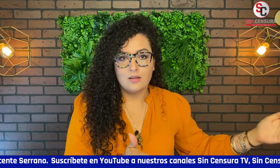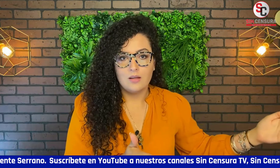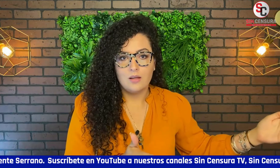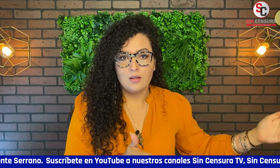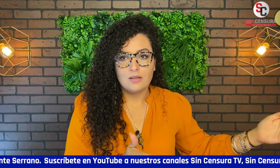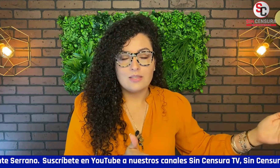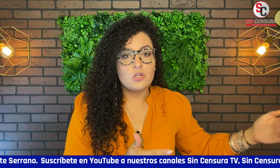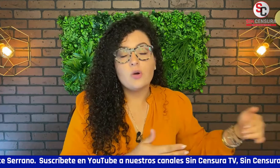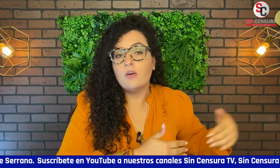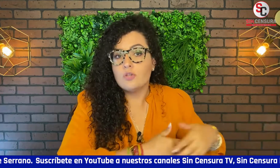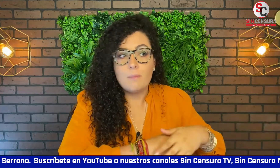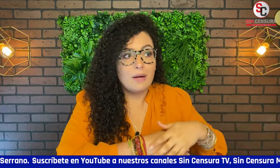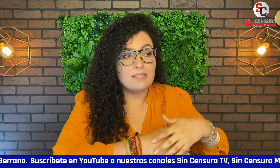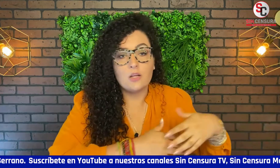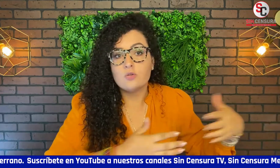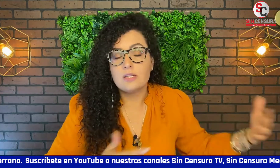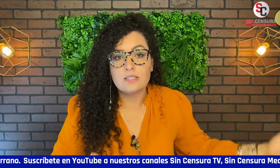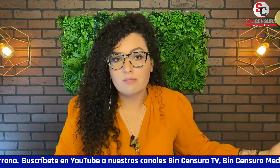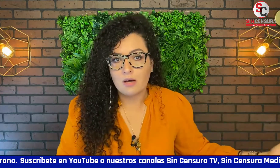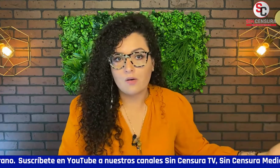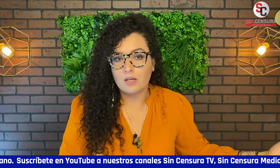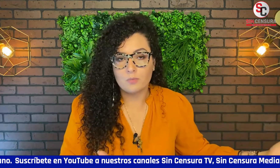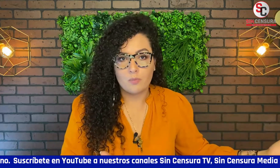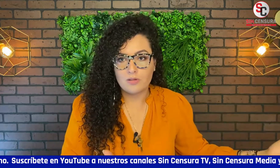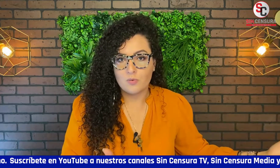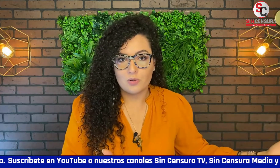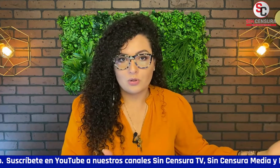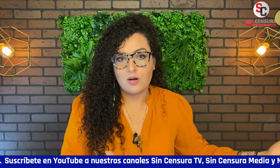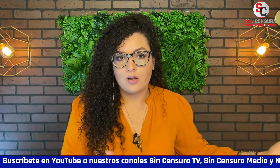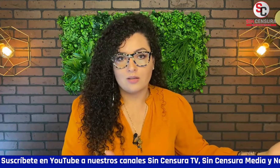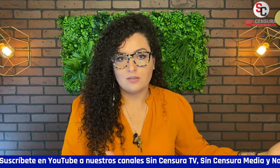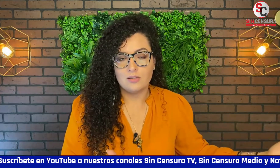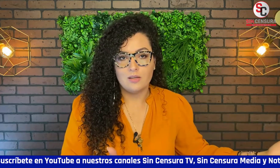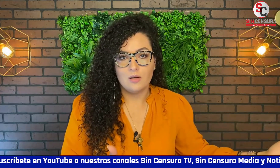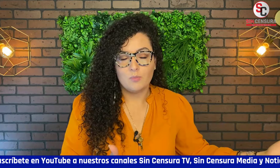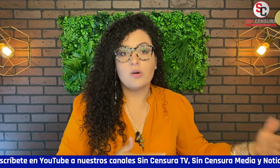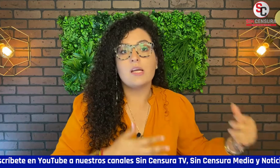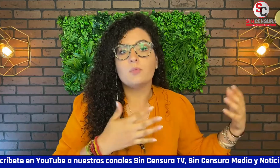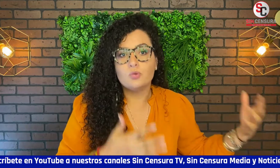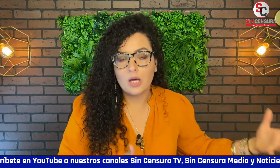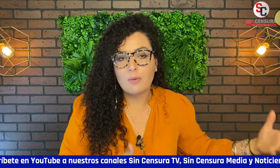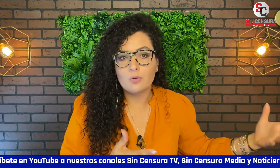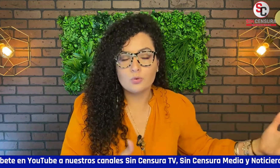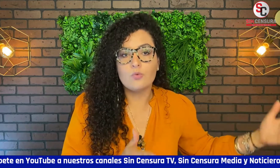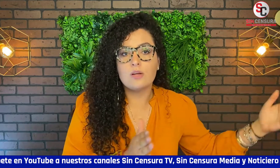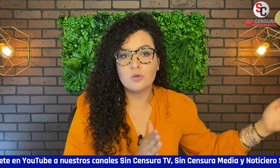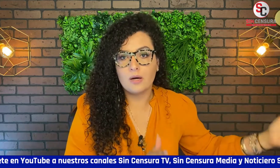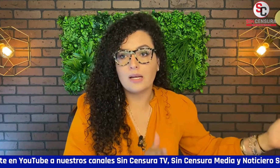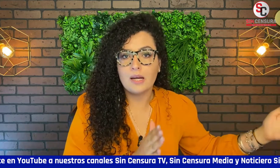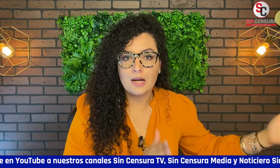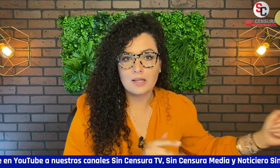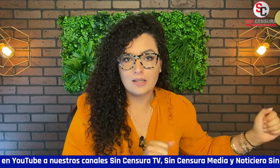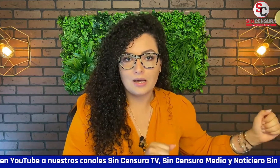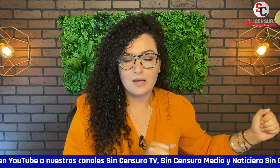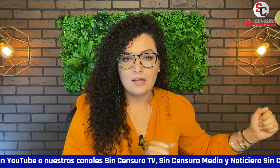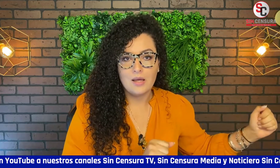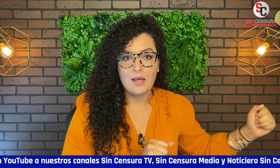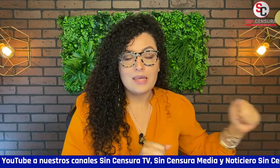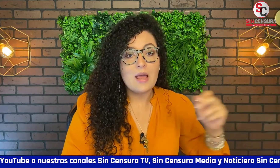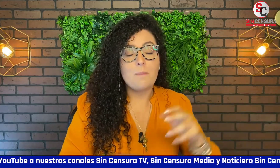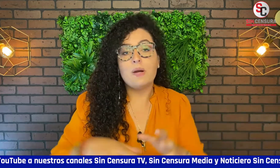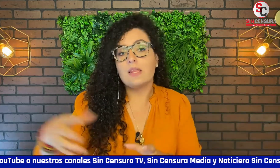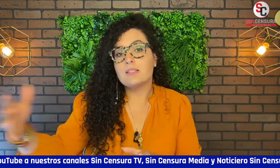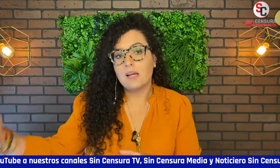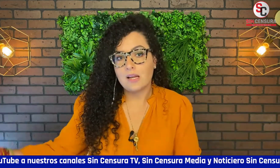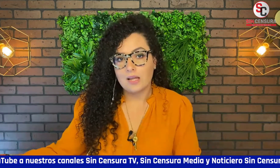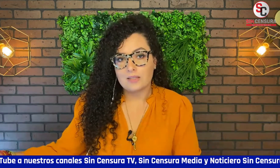Cárdenas se echó a los empresarios encima con la expropiación petrolera, porque buscaba justo una soberanía energética.